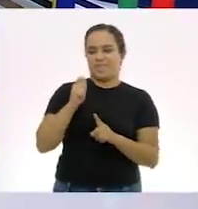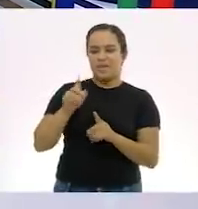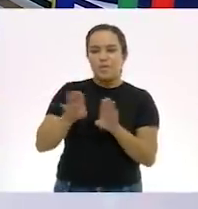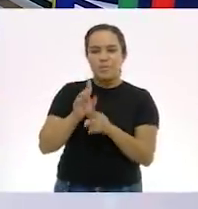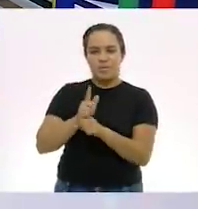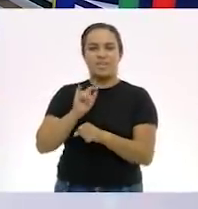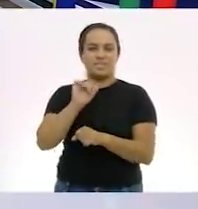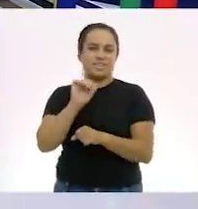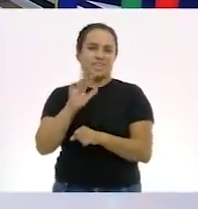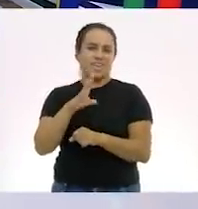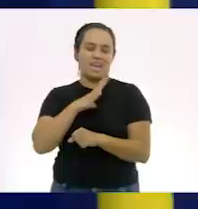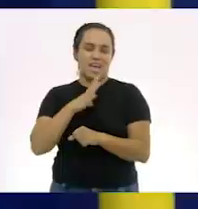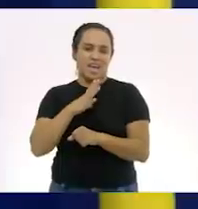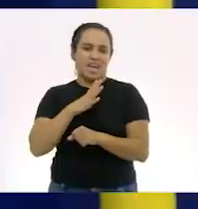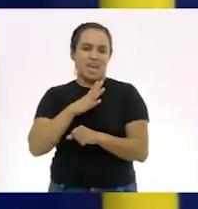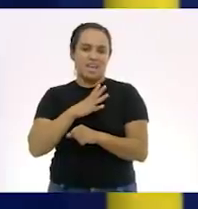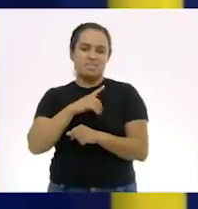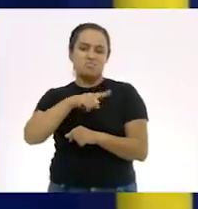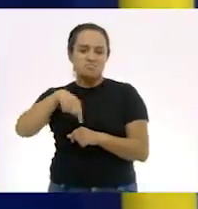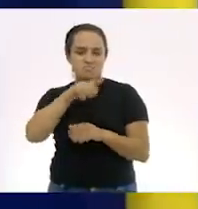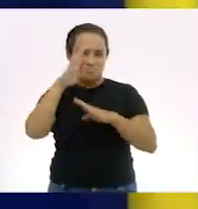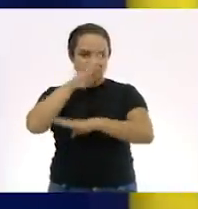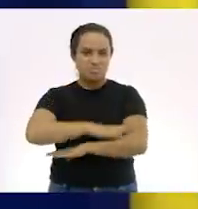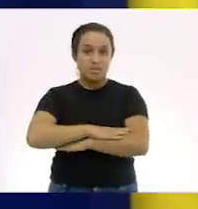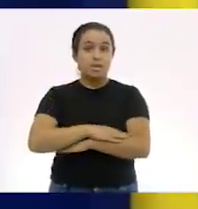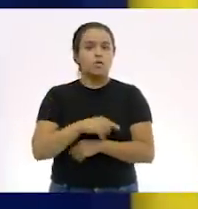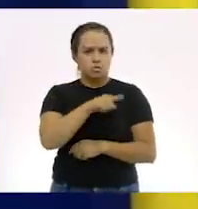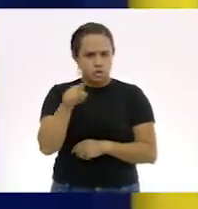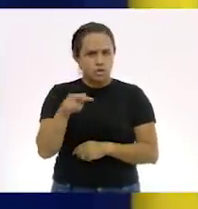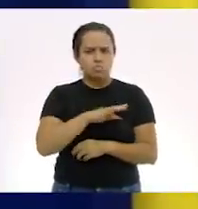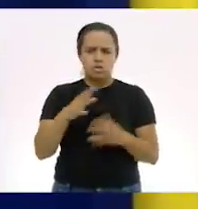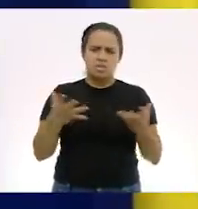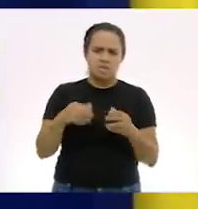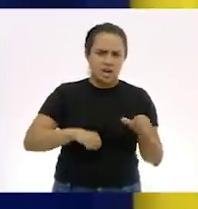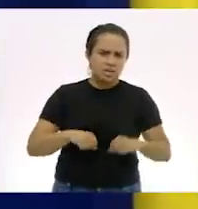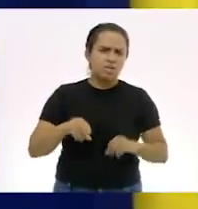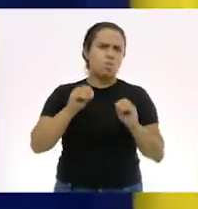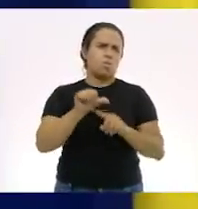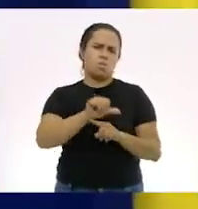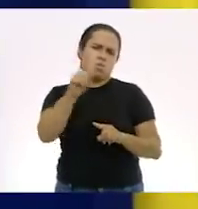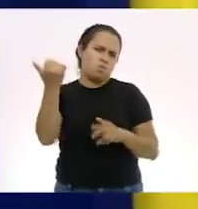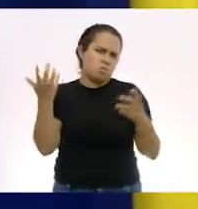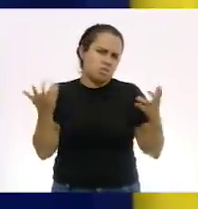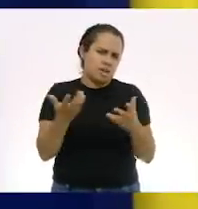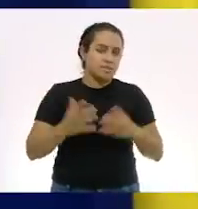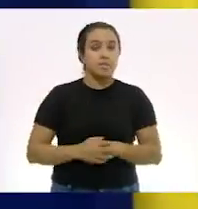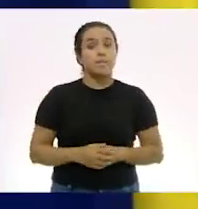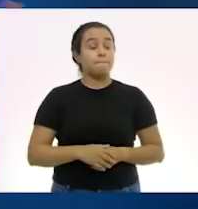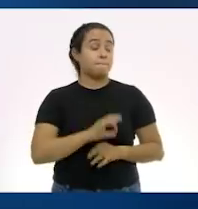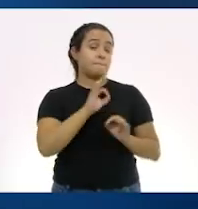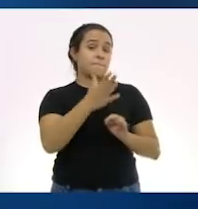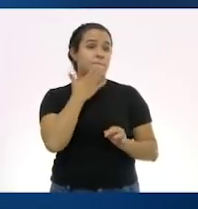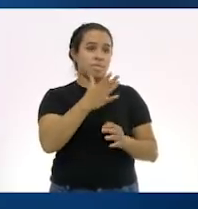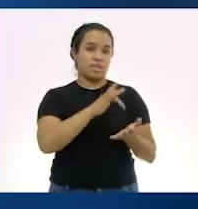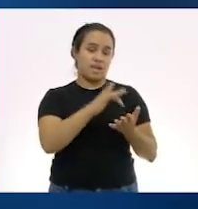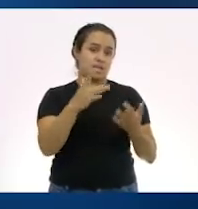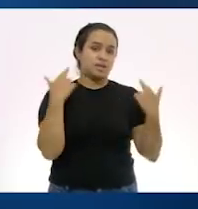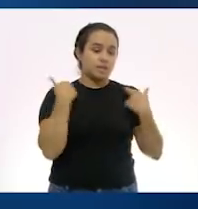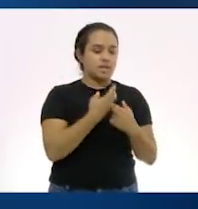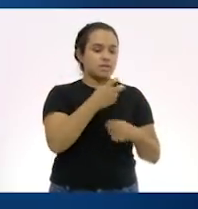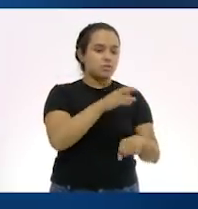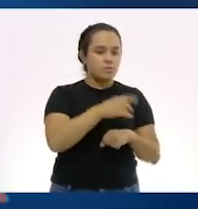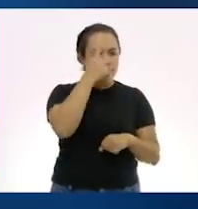Y Aníbal tiene que hacer la acción. Puedes ver la respuesta. Una rana. Croc. Se llama canto al